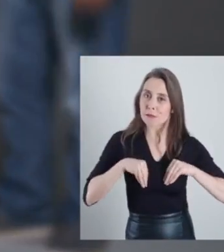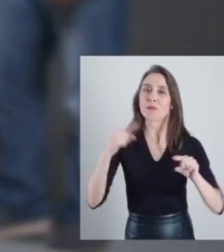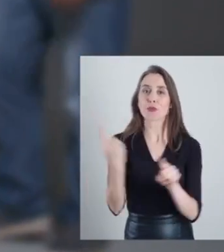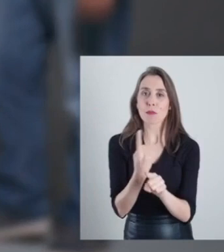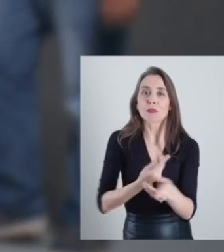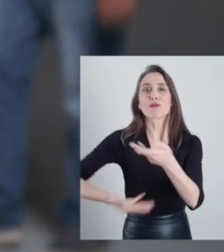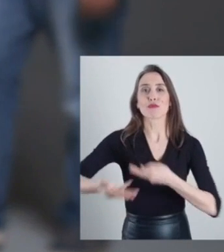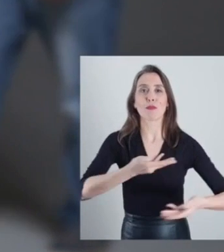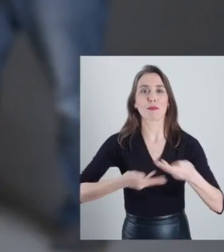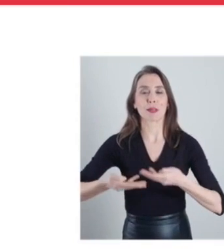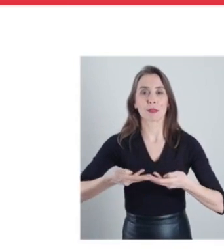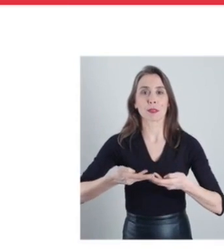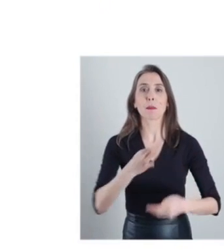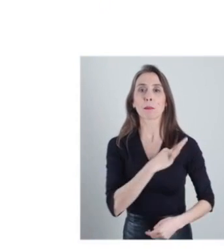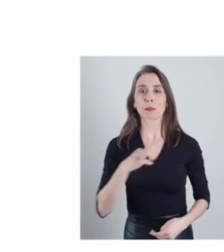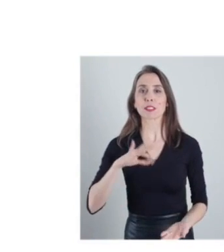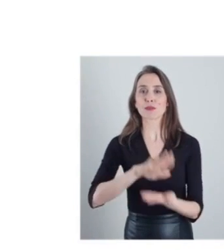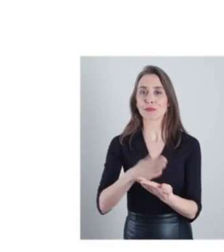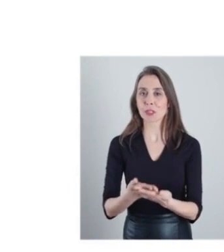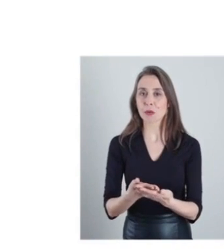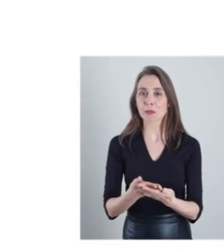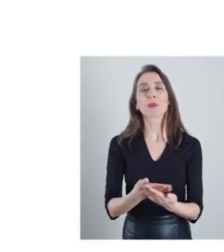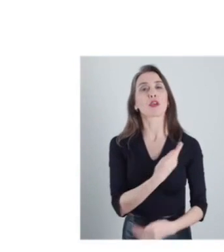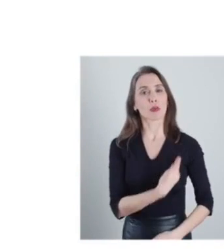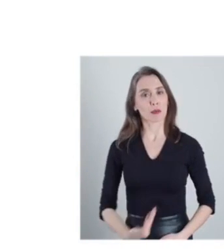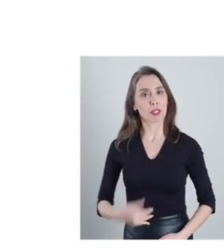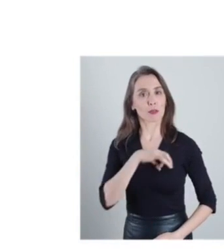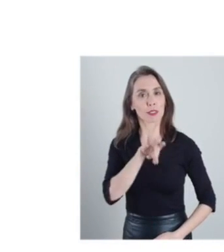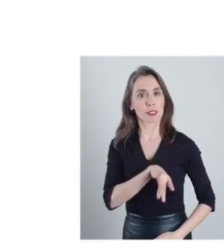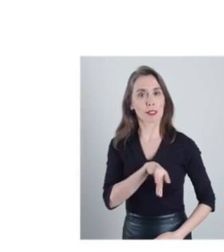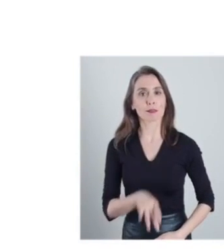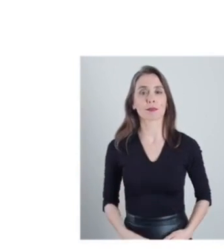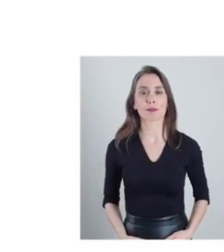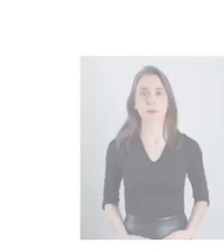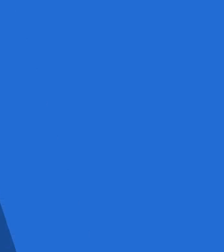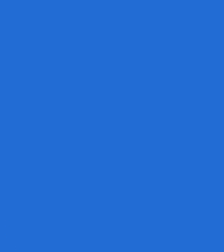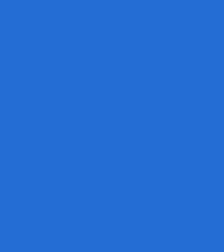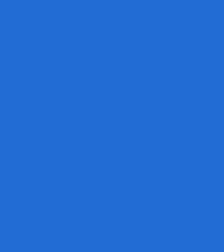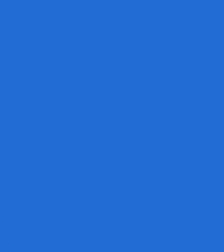Identifícate, convérsalo, compártelo. Ministerio de Salud, Gobierno de Chile.